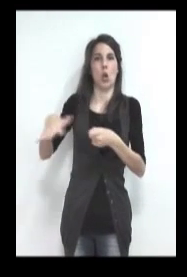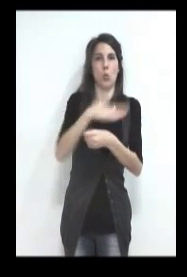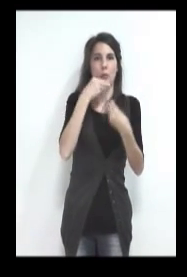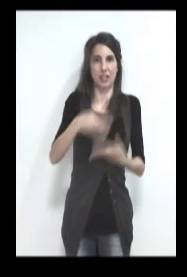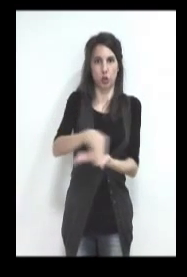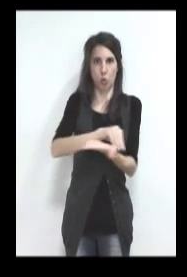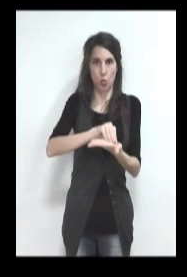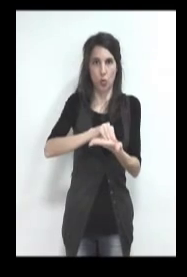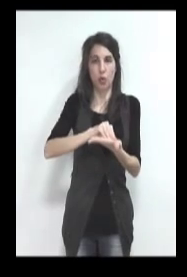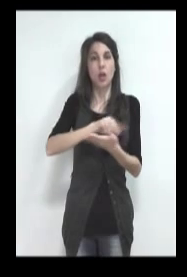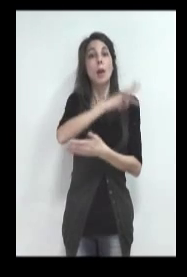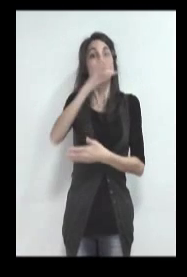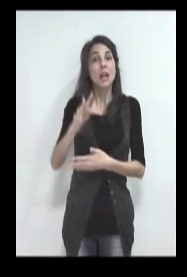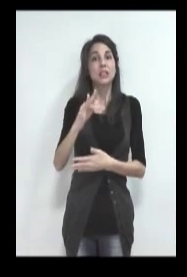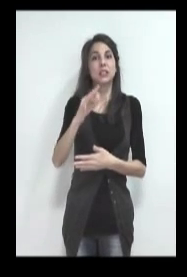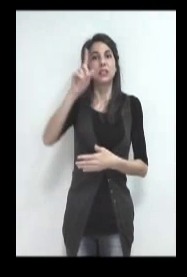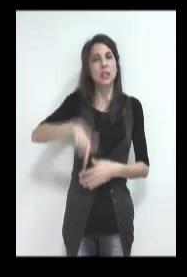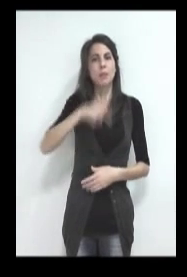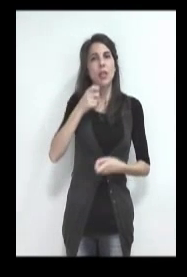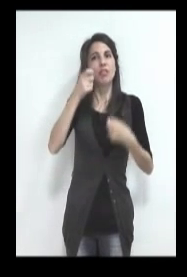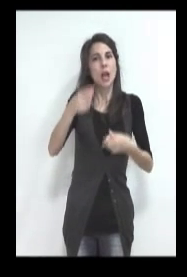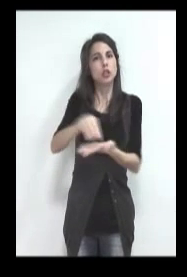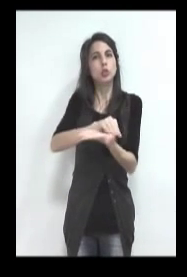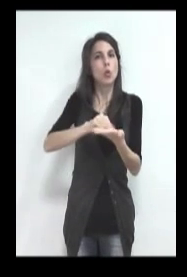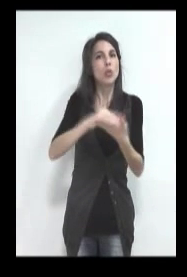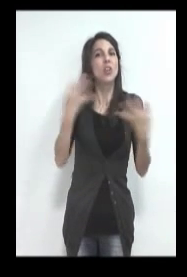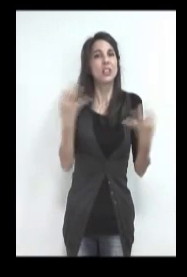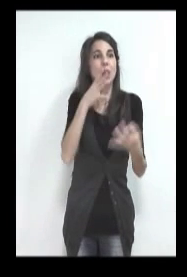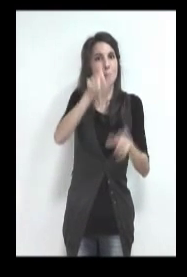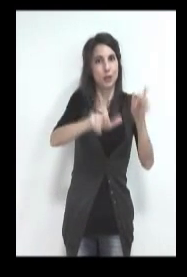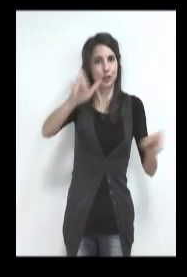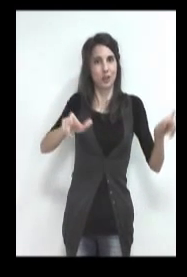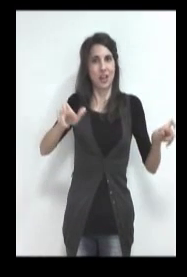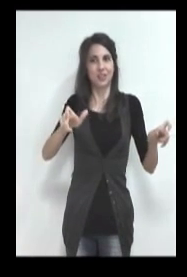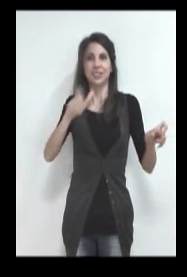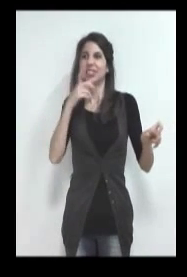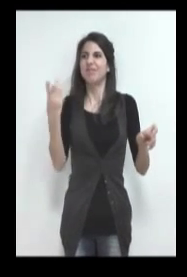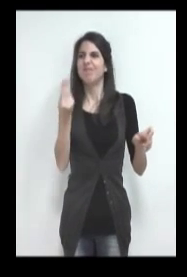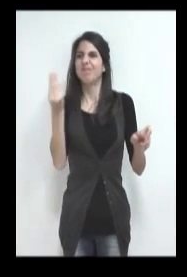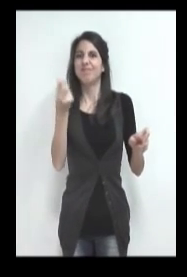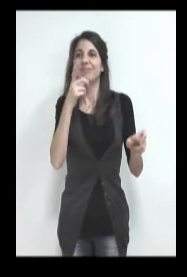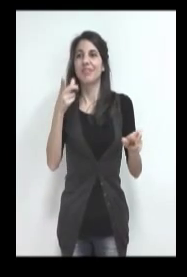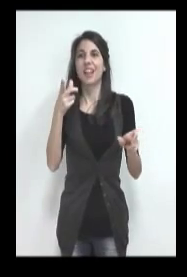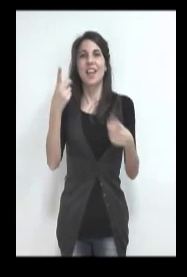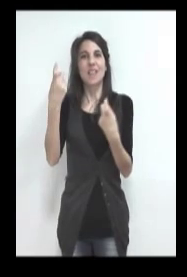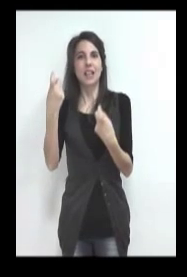van a llevar soluciones a personas que no están colocadas en el mejor sitio posible de la ciudad, con lo cual van a ser más homogéneas,